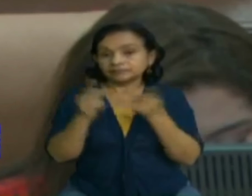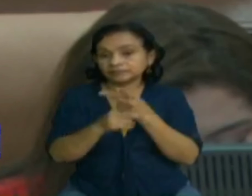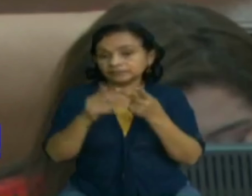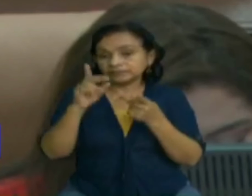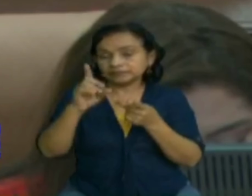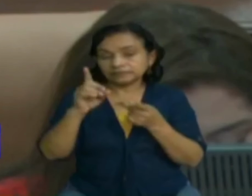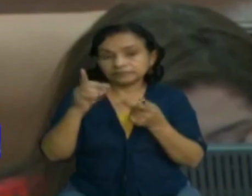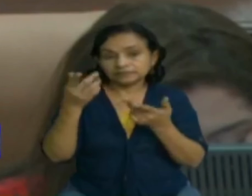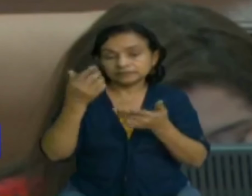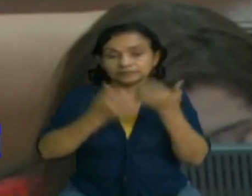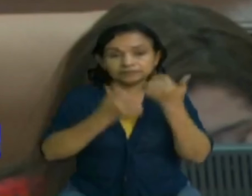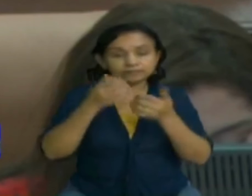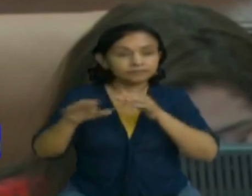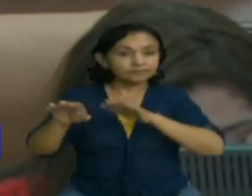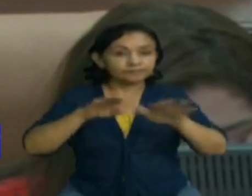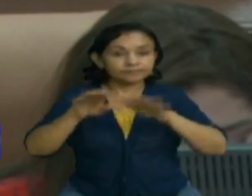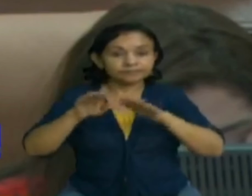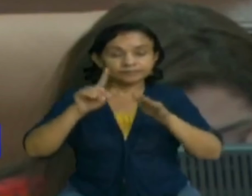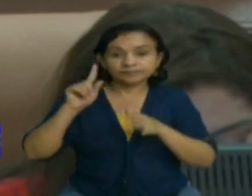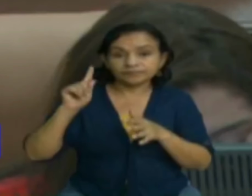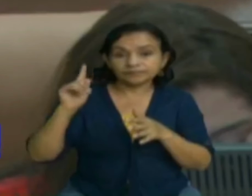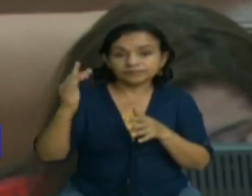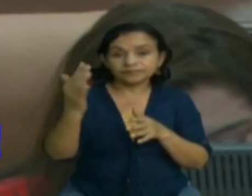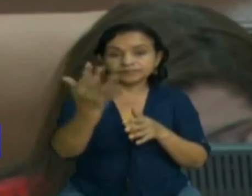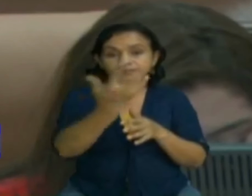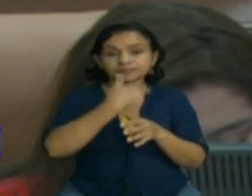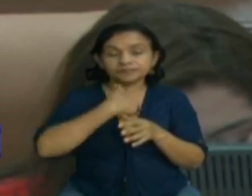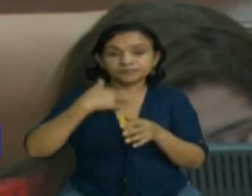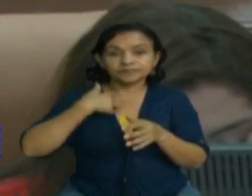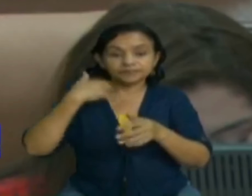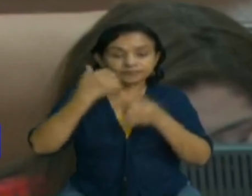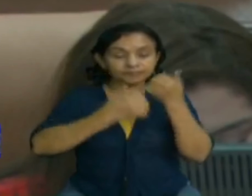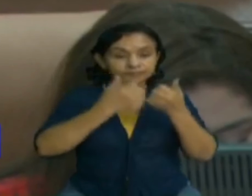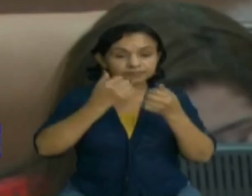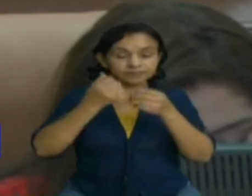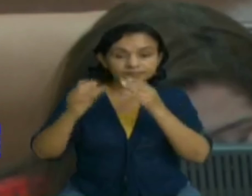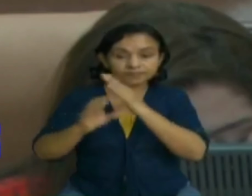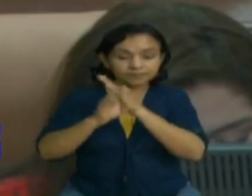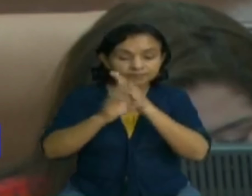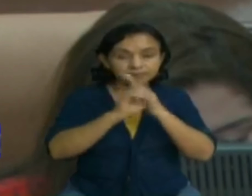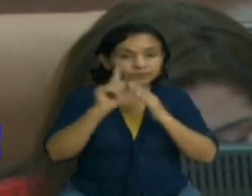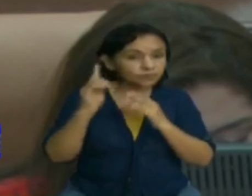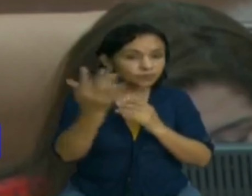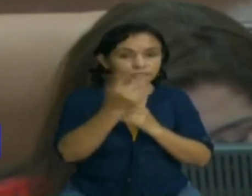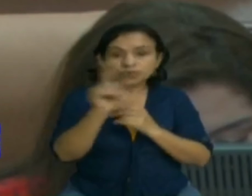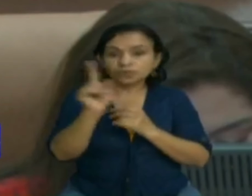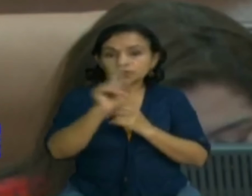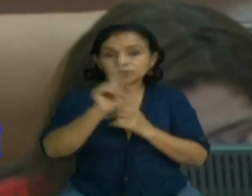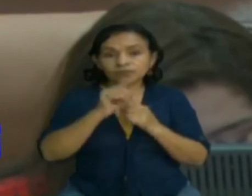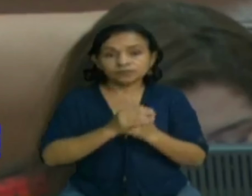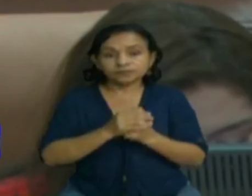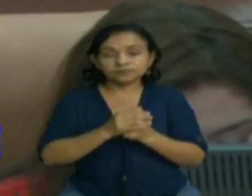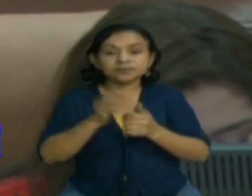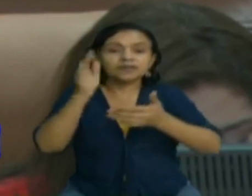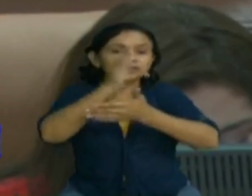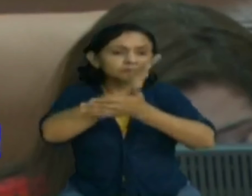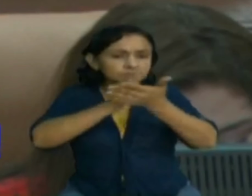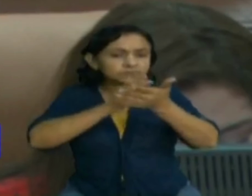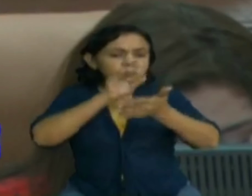es decir, no en todo hecho delictivo se va a realizar la audiencia, sino solamente cuando